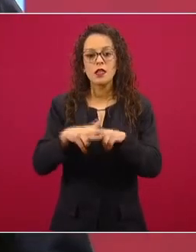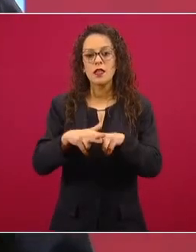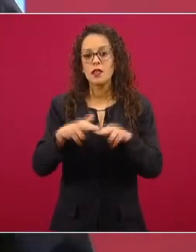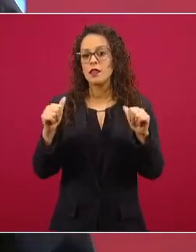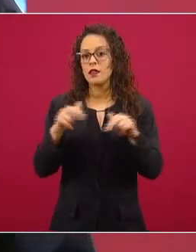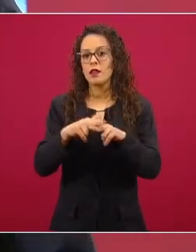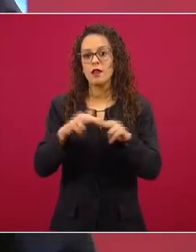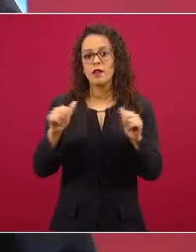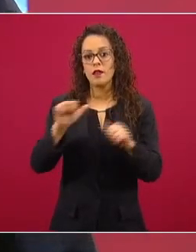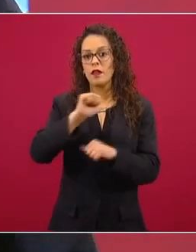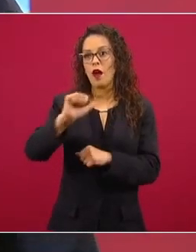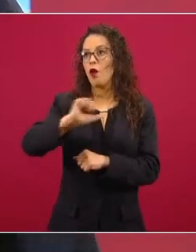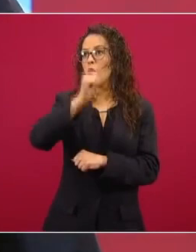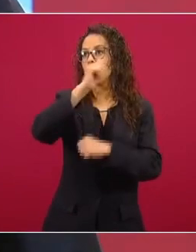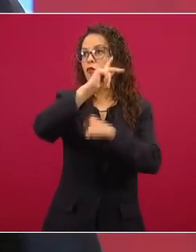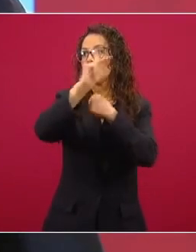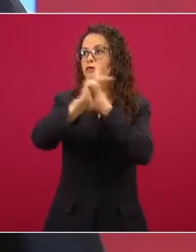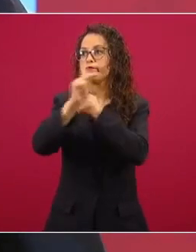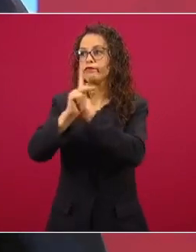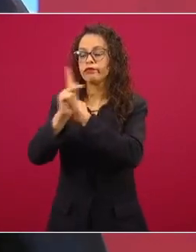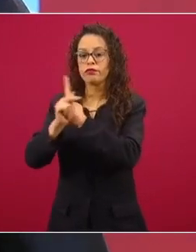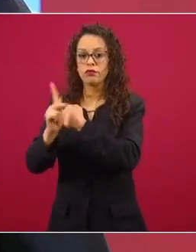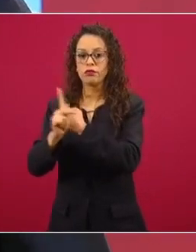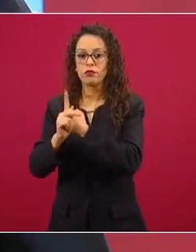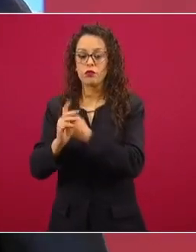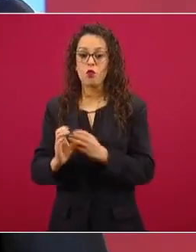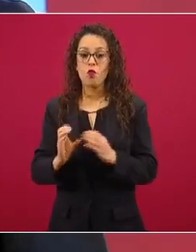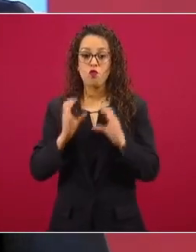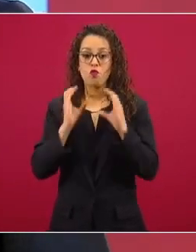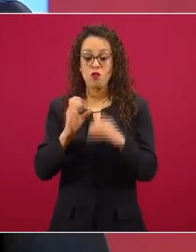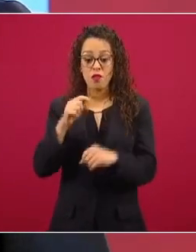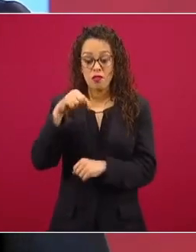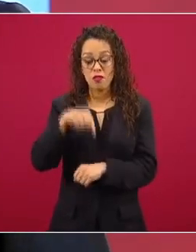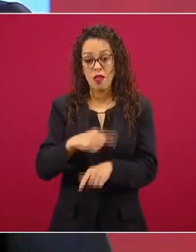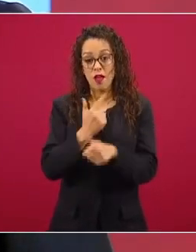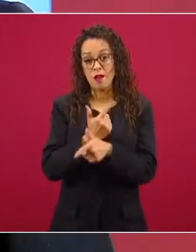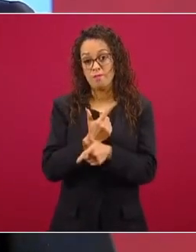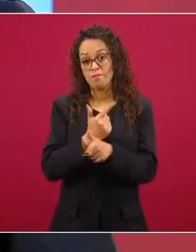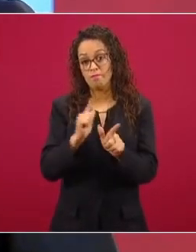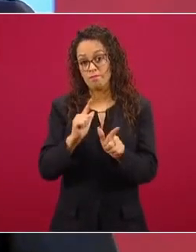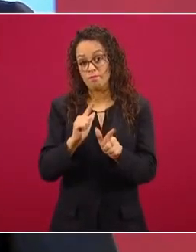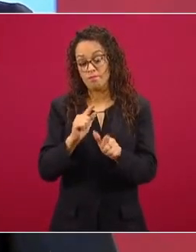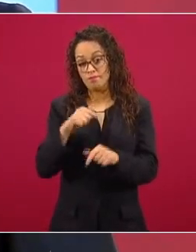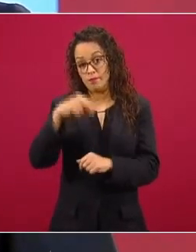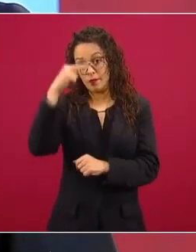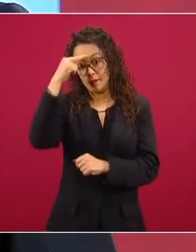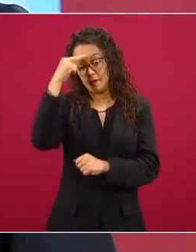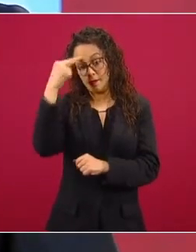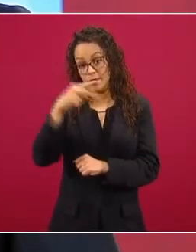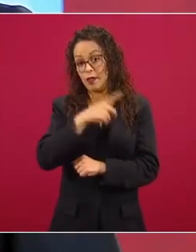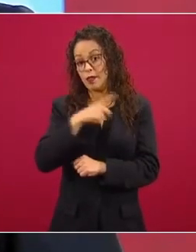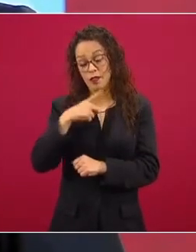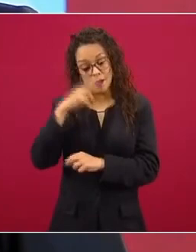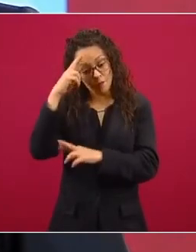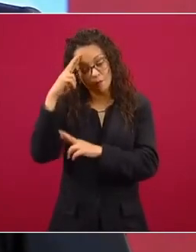y que se iba a cuidar la soberanía. Y son de las cosas que agradezco del presidente